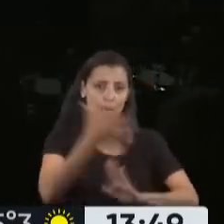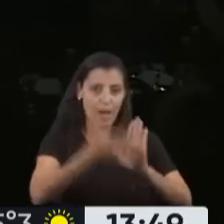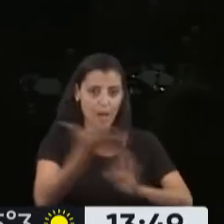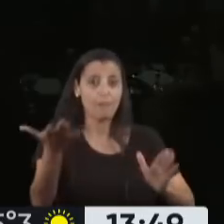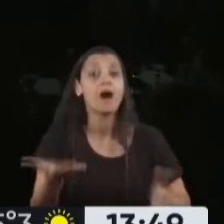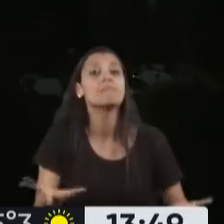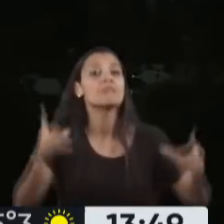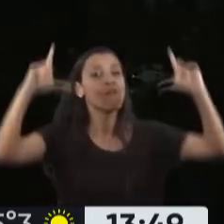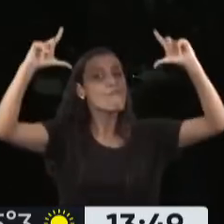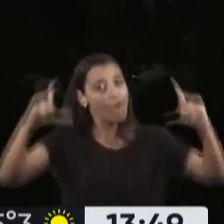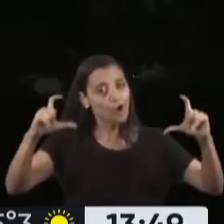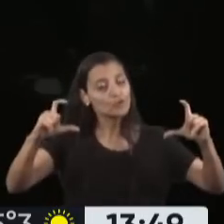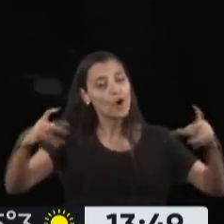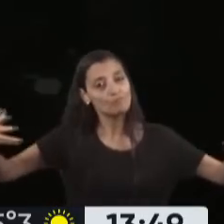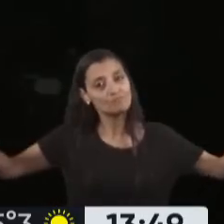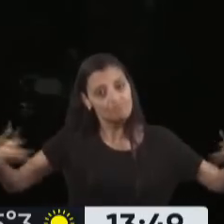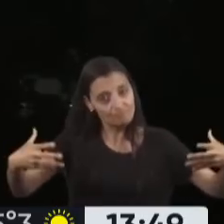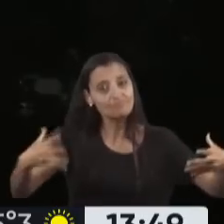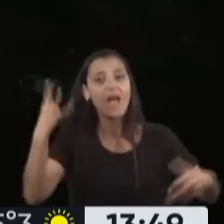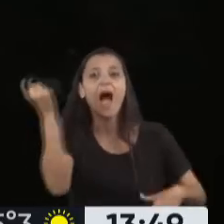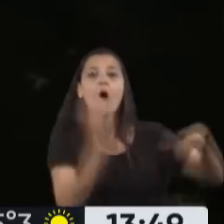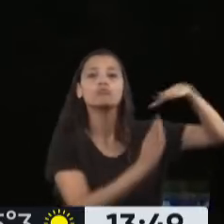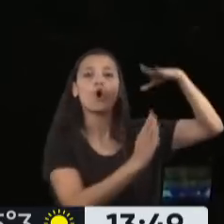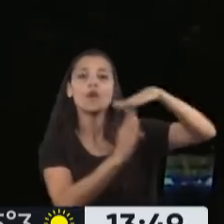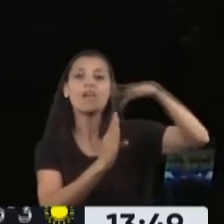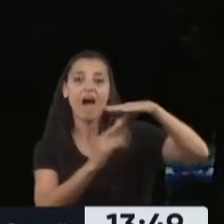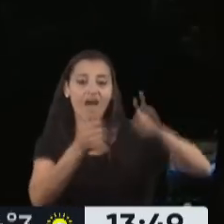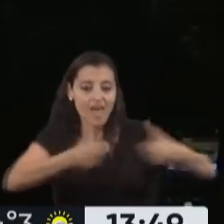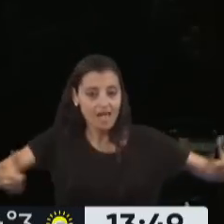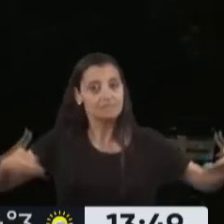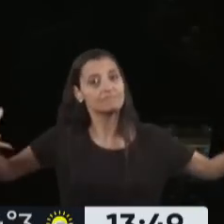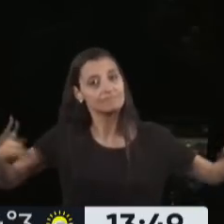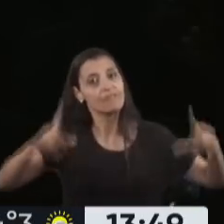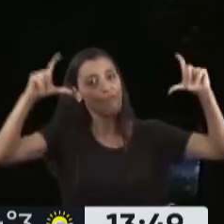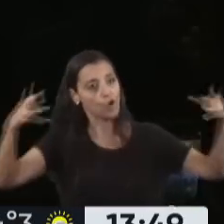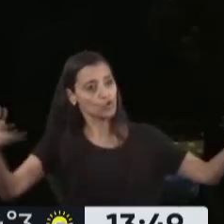una fotografía junto a las autoridades de IDEA